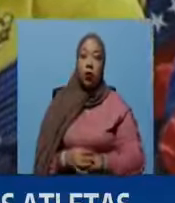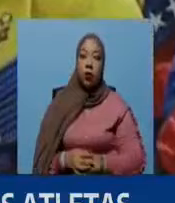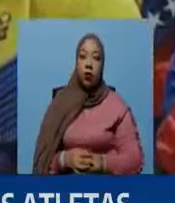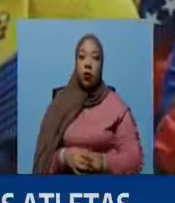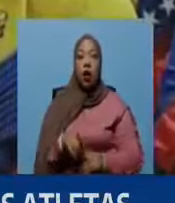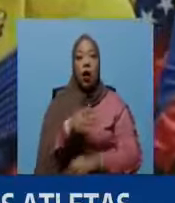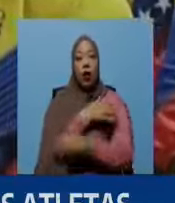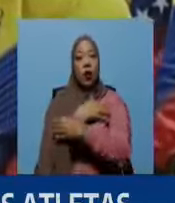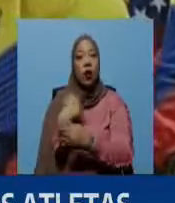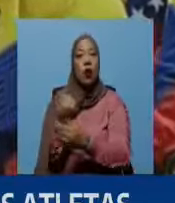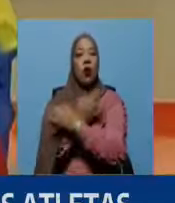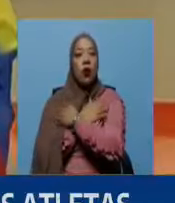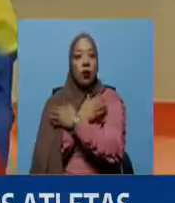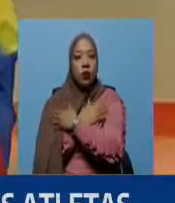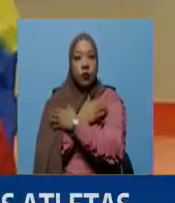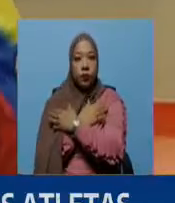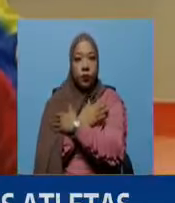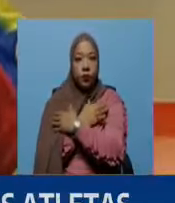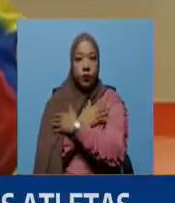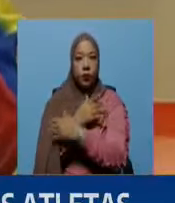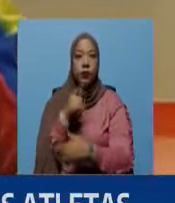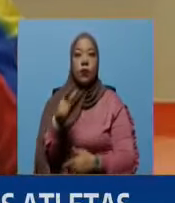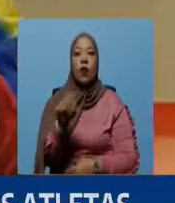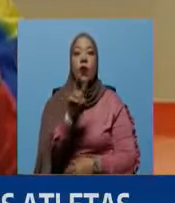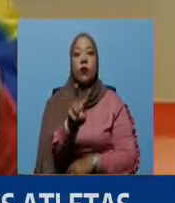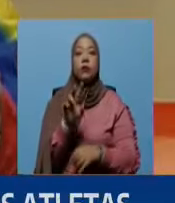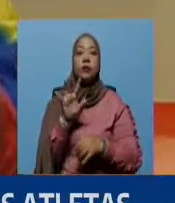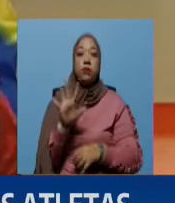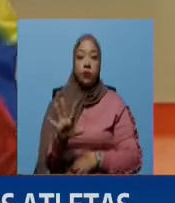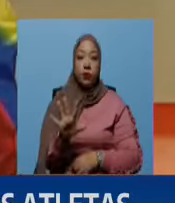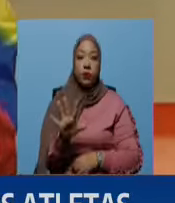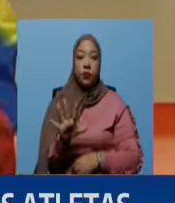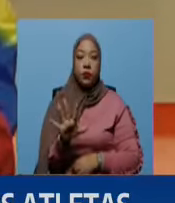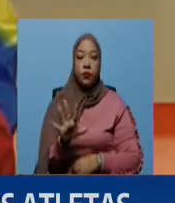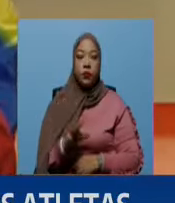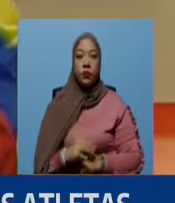Quiero felicitar a los 25